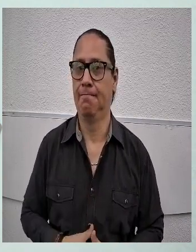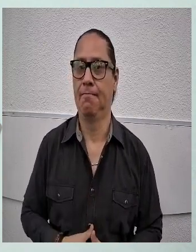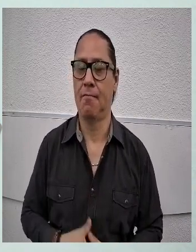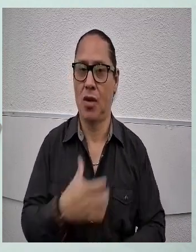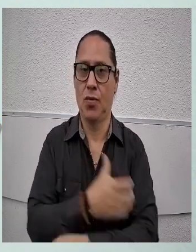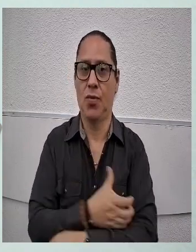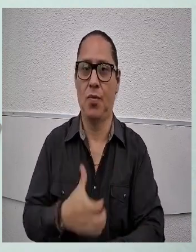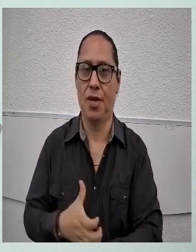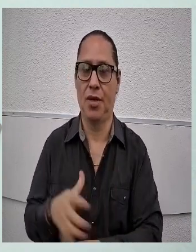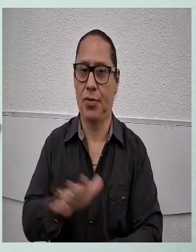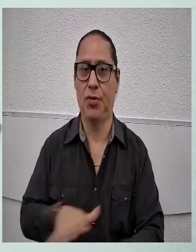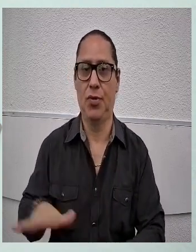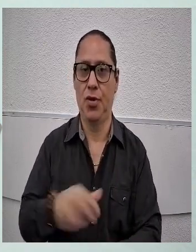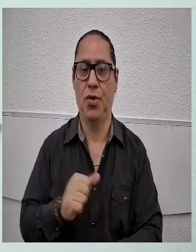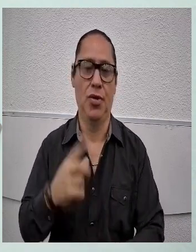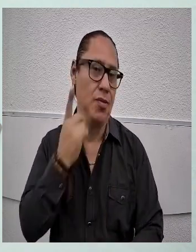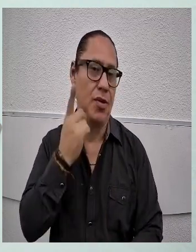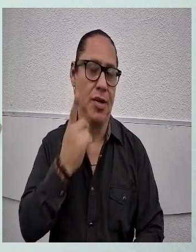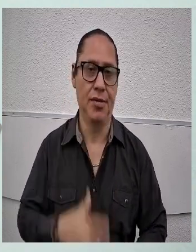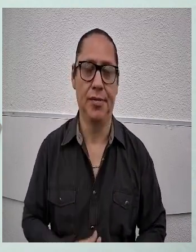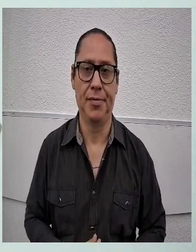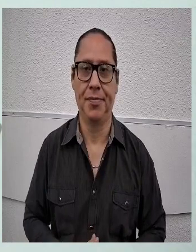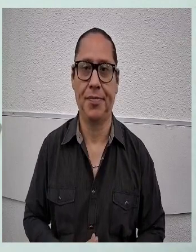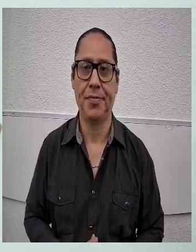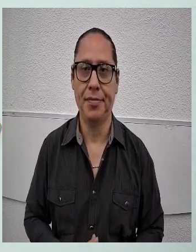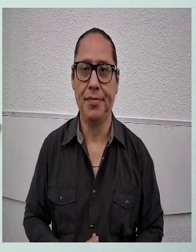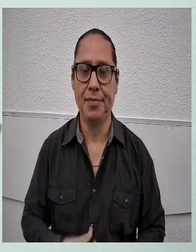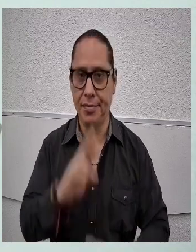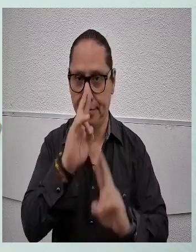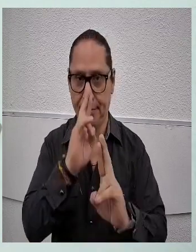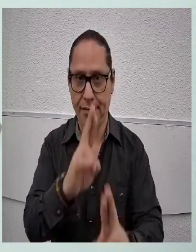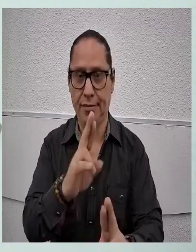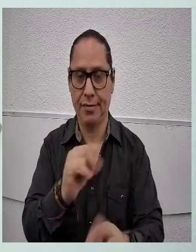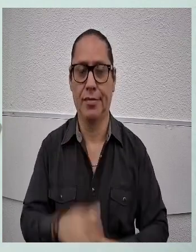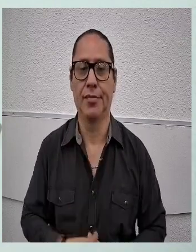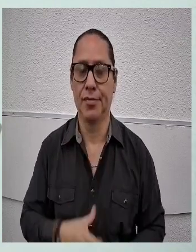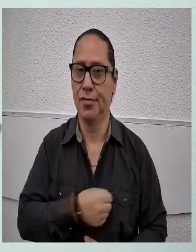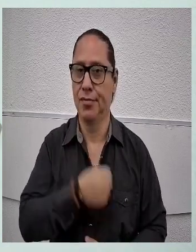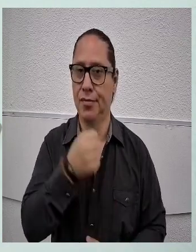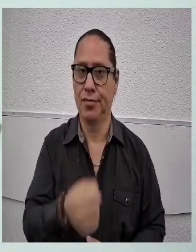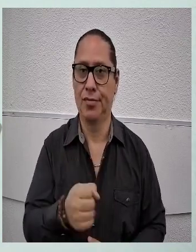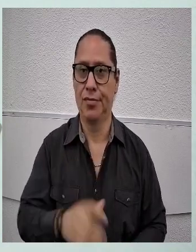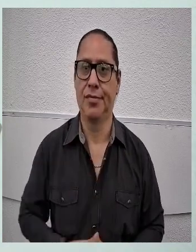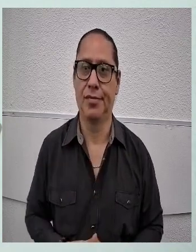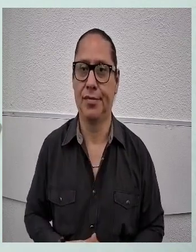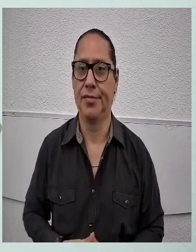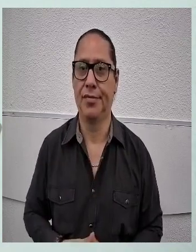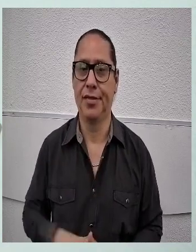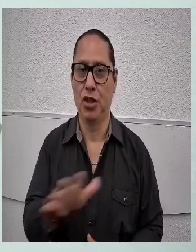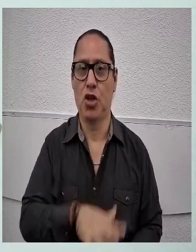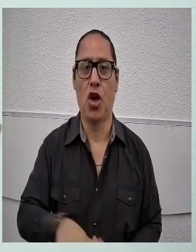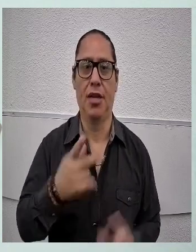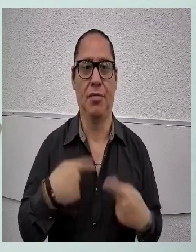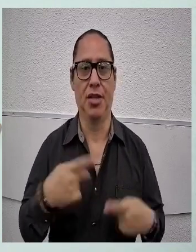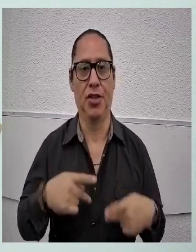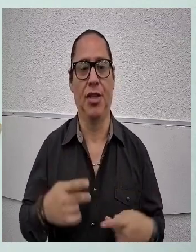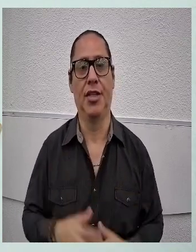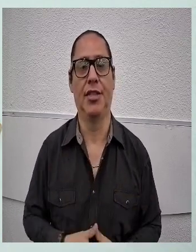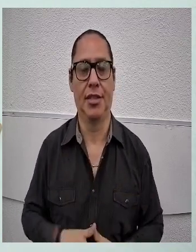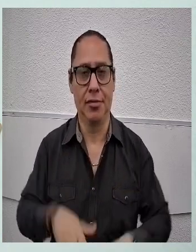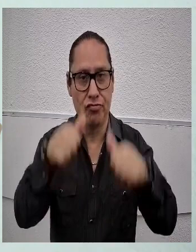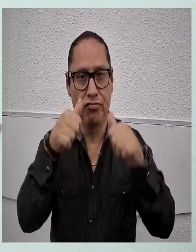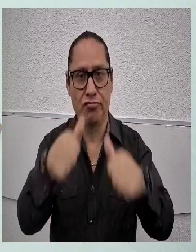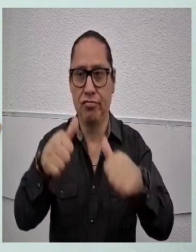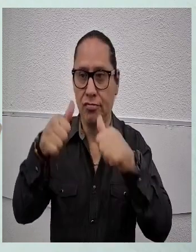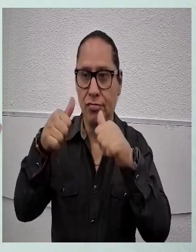mis compañeras y compañeros legisladores y respetuosamente también saludo a toda la sociedad chapaneca que siempre está